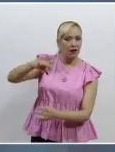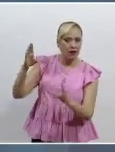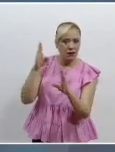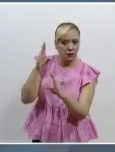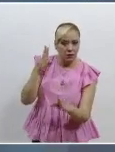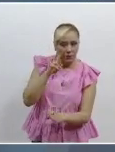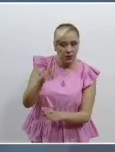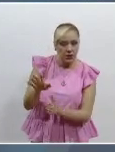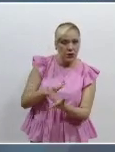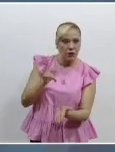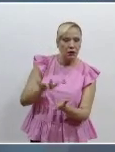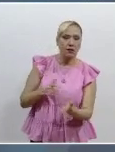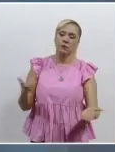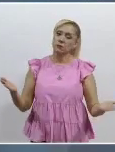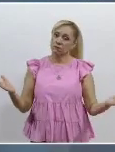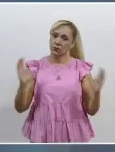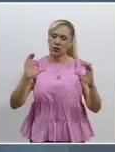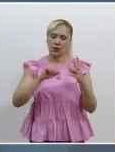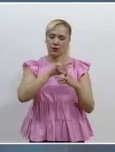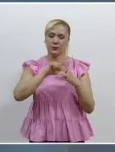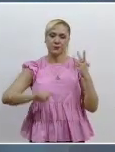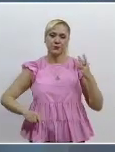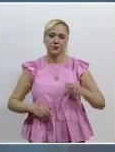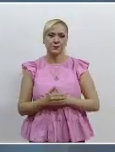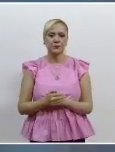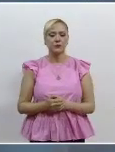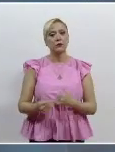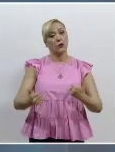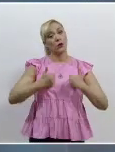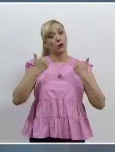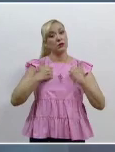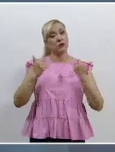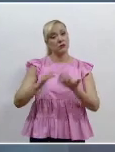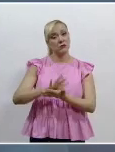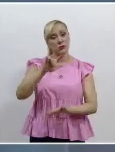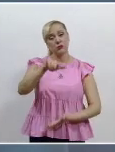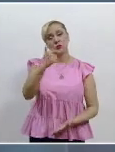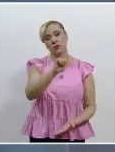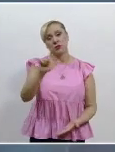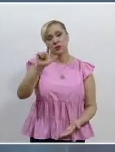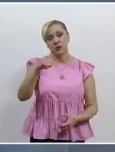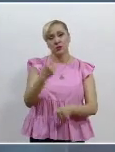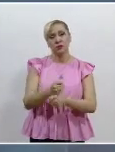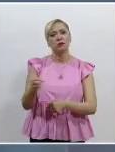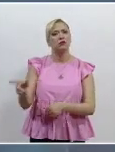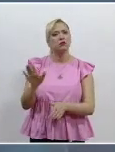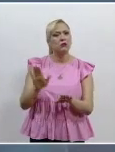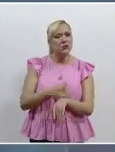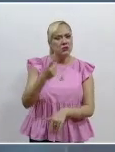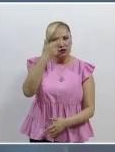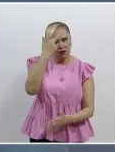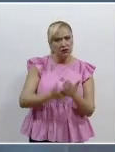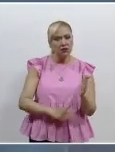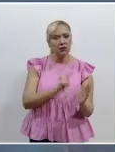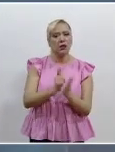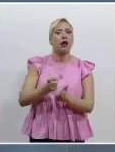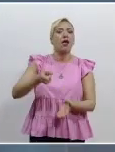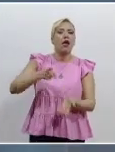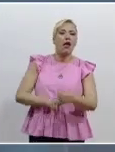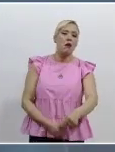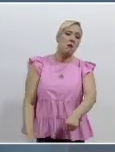En el foro sobre justicia para adolescentes se advirtió que la gran mayoría de adolescentes en conflicto con la ley se trata de personas que durante la infancia